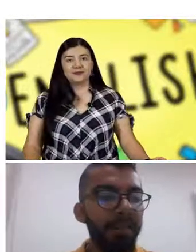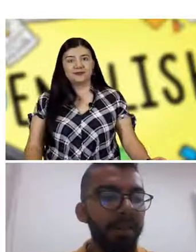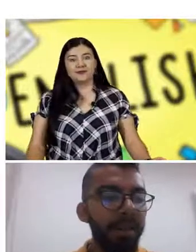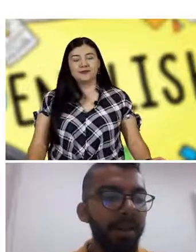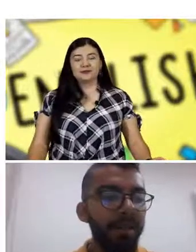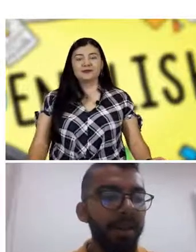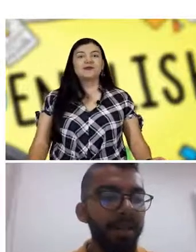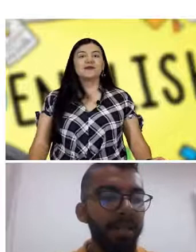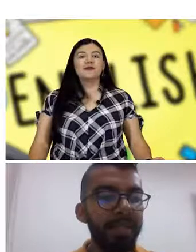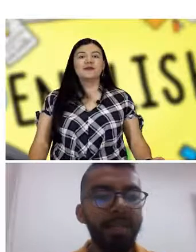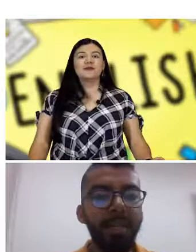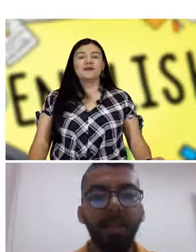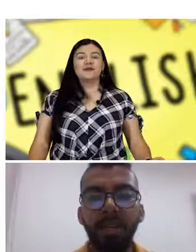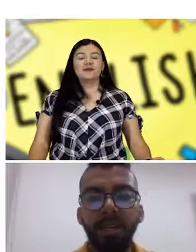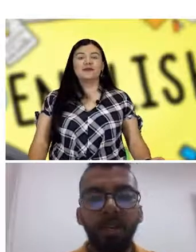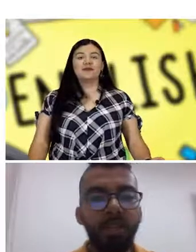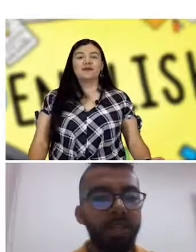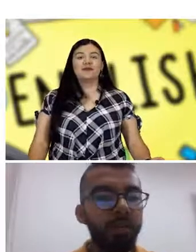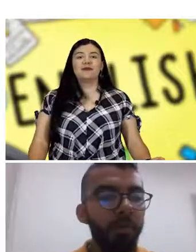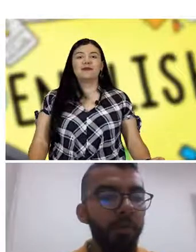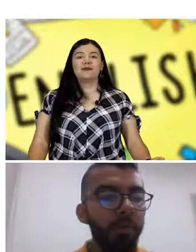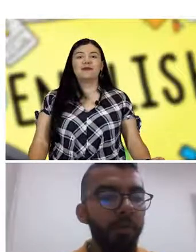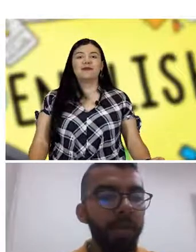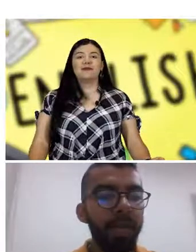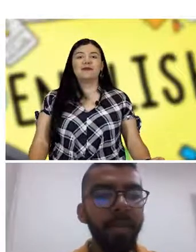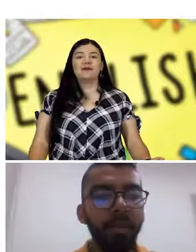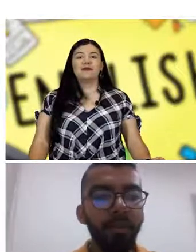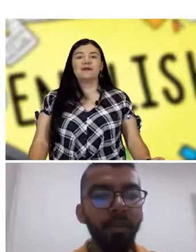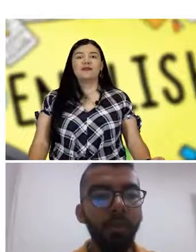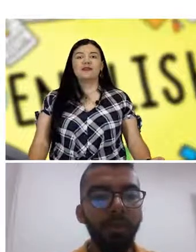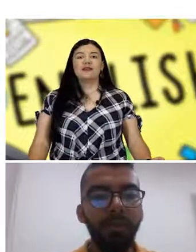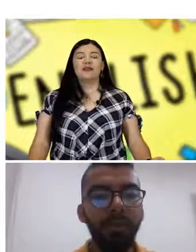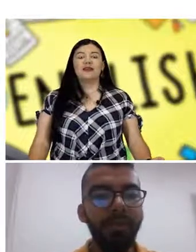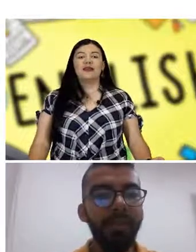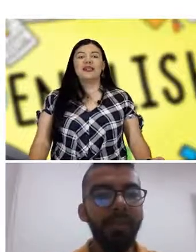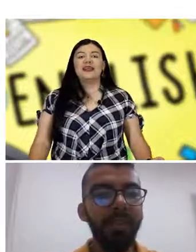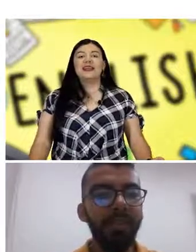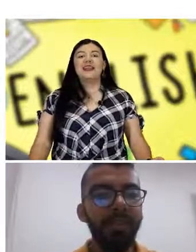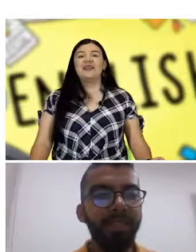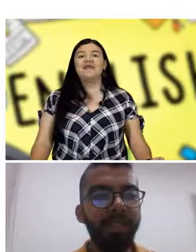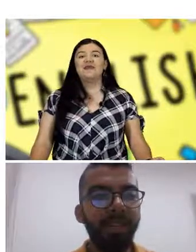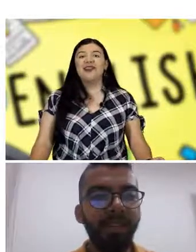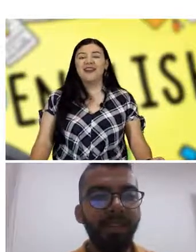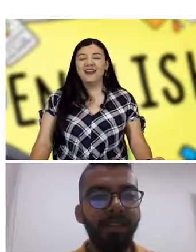by Jimena Valencia. She wrote elbow.